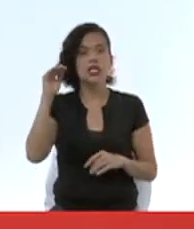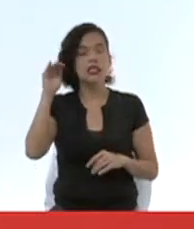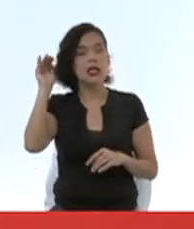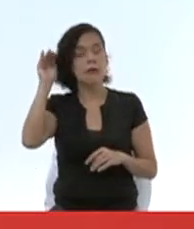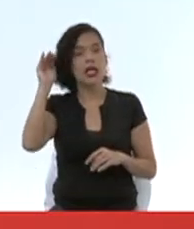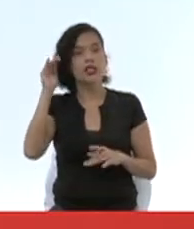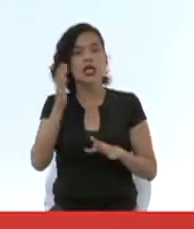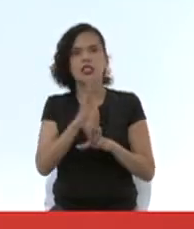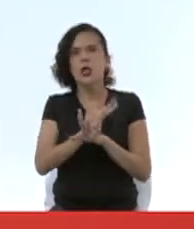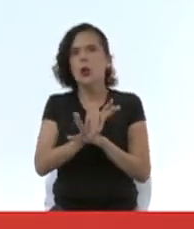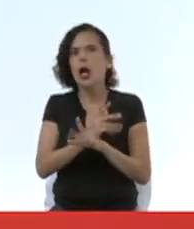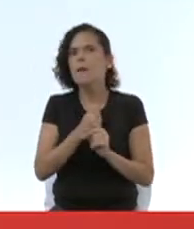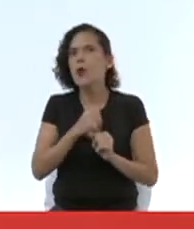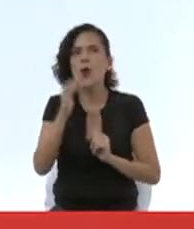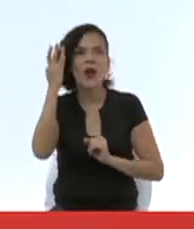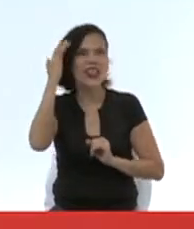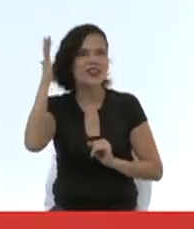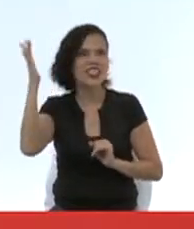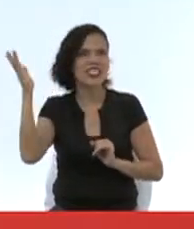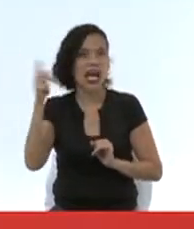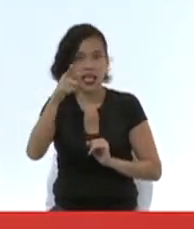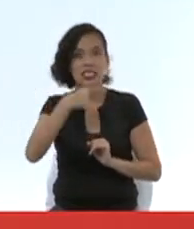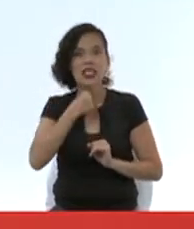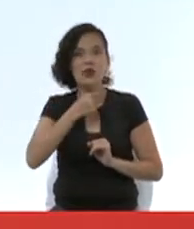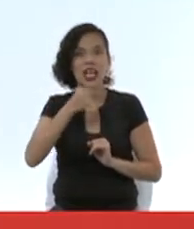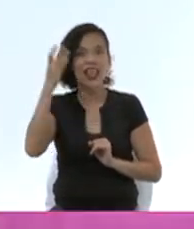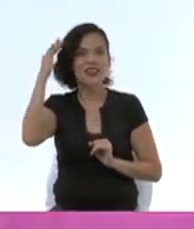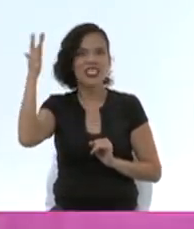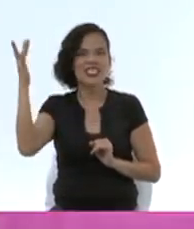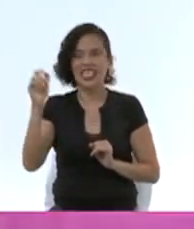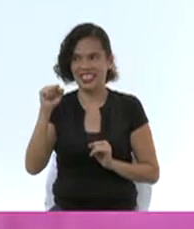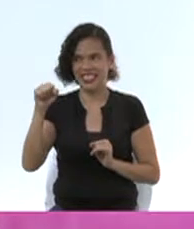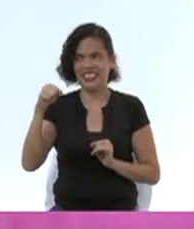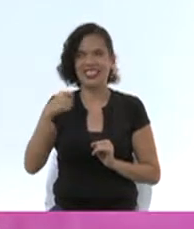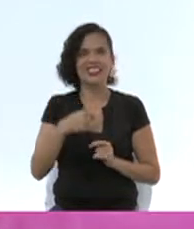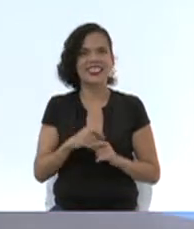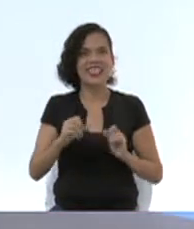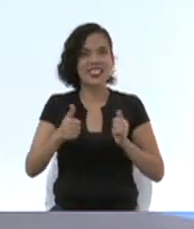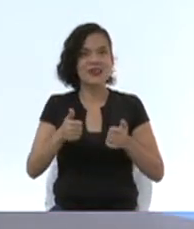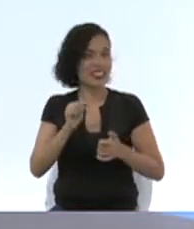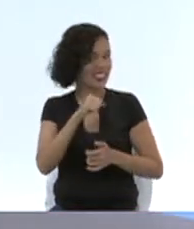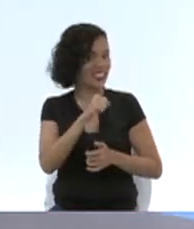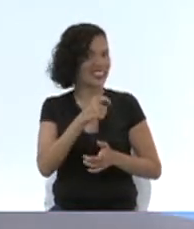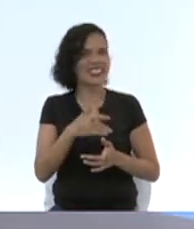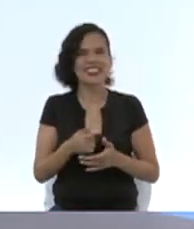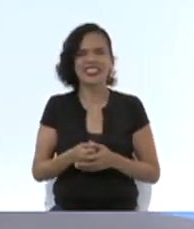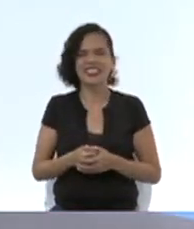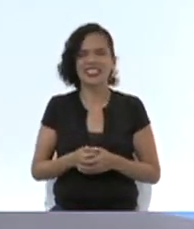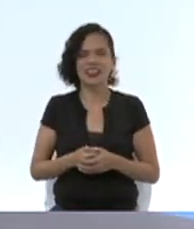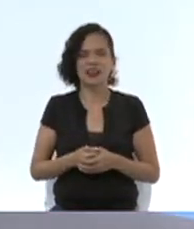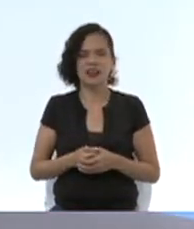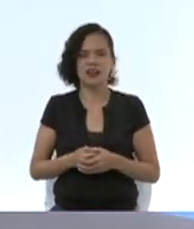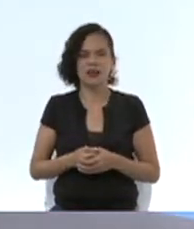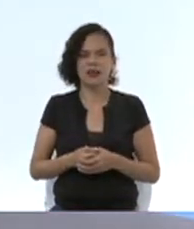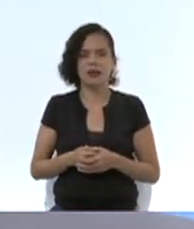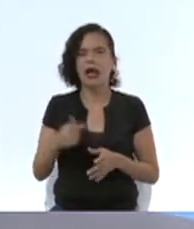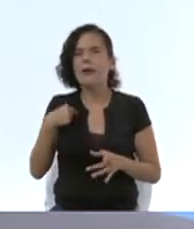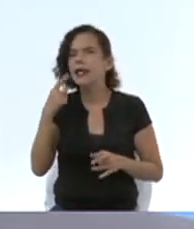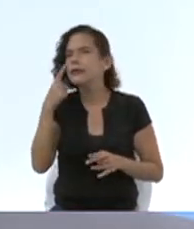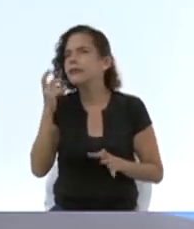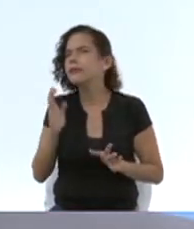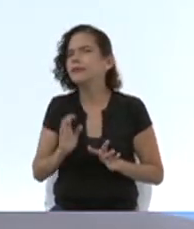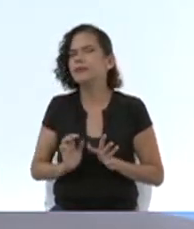si jugamos con las adivinanzas? ¿A ti te gustan las adivinanzas? Me encanta. ¿Iniciamos? Sí. A ver, si me